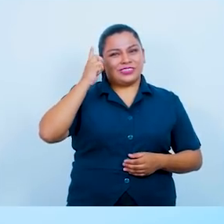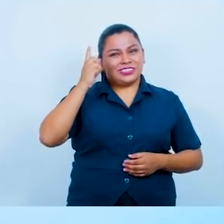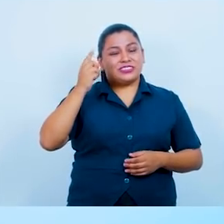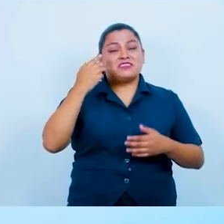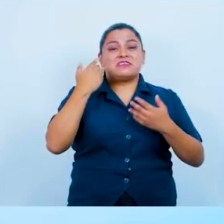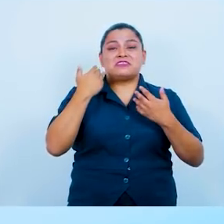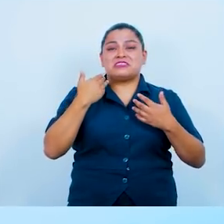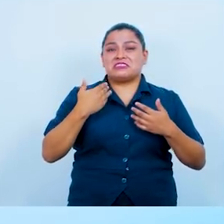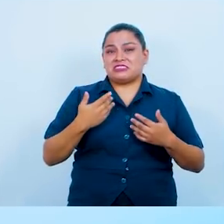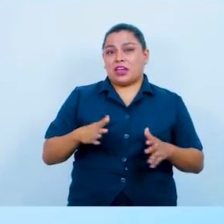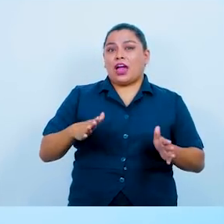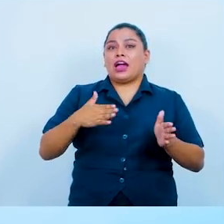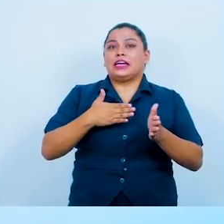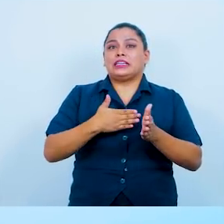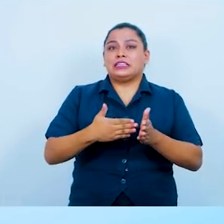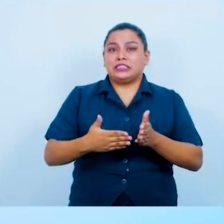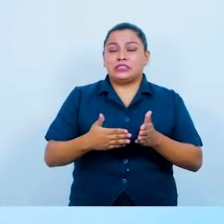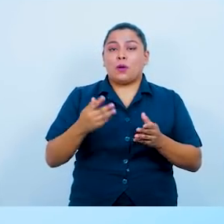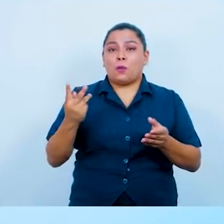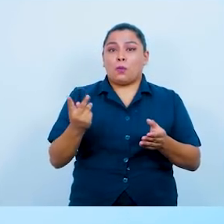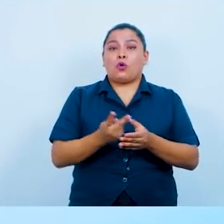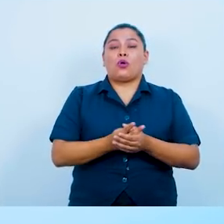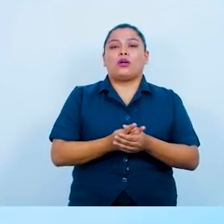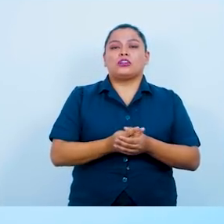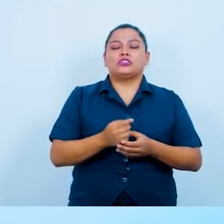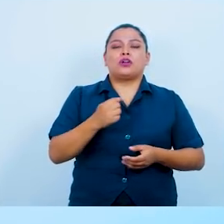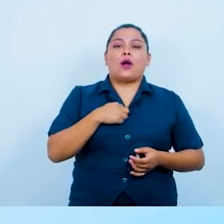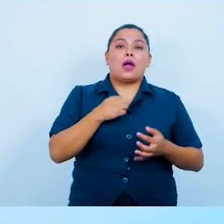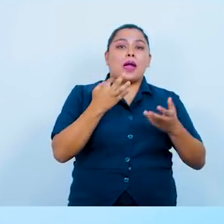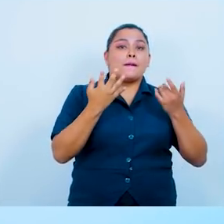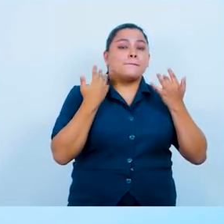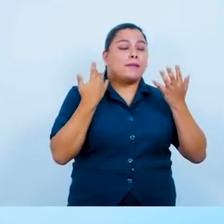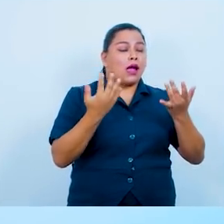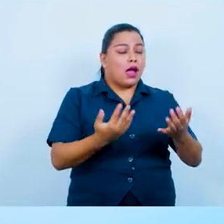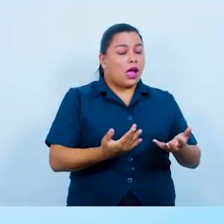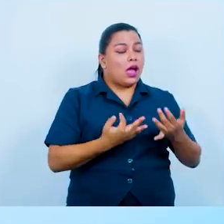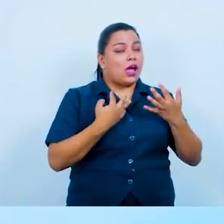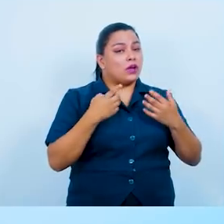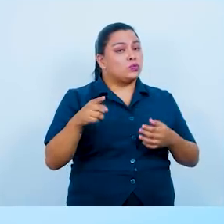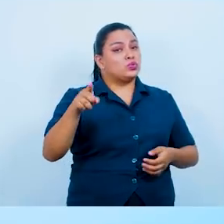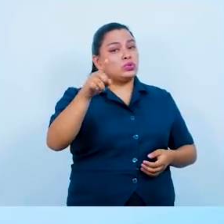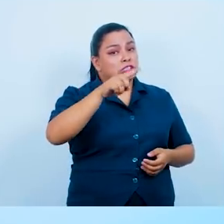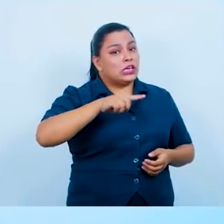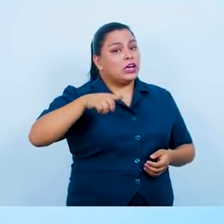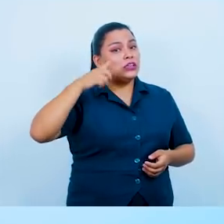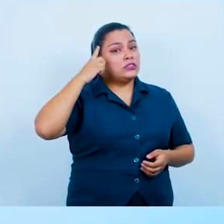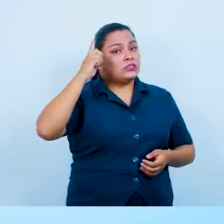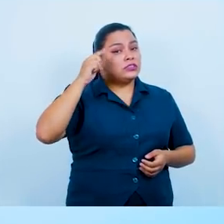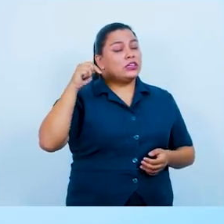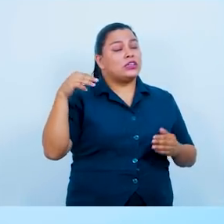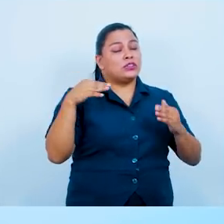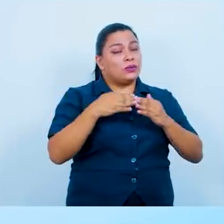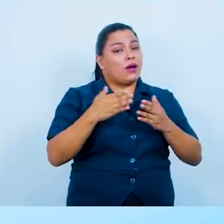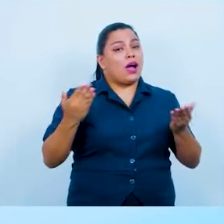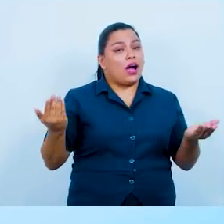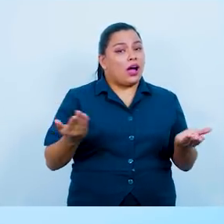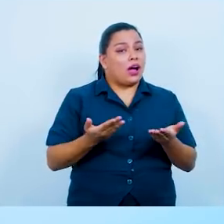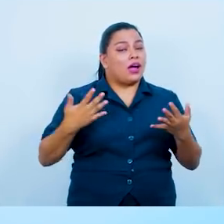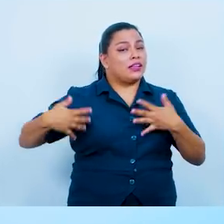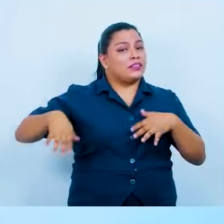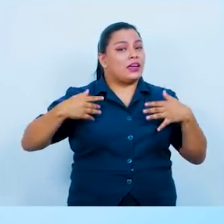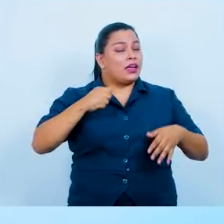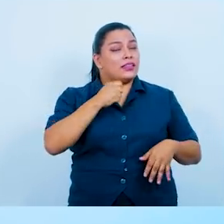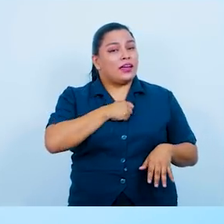ya haya iniciado su portafolio. Espero que el resto de docentes también esté activo con sus actividades.